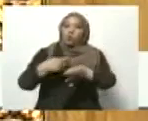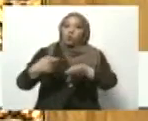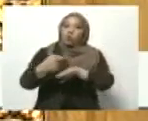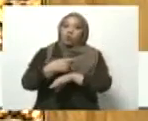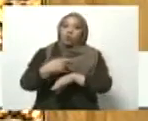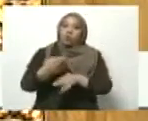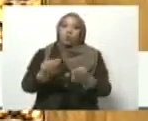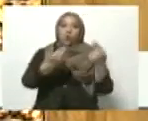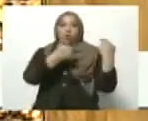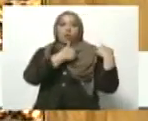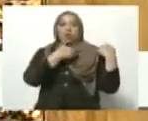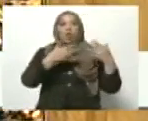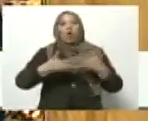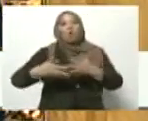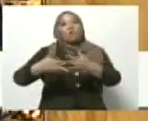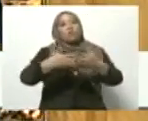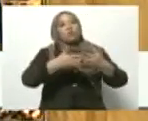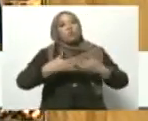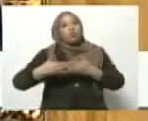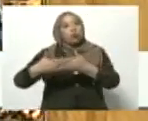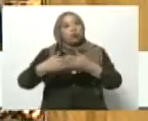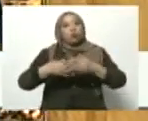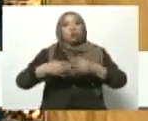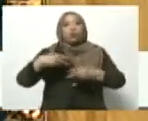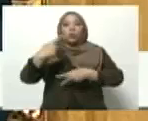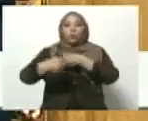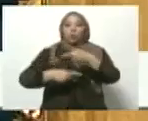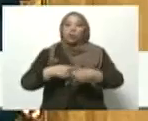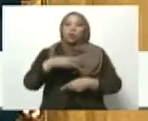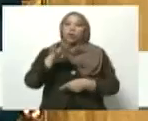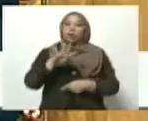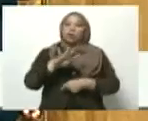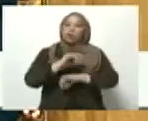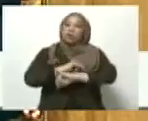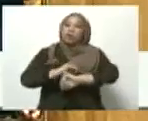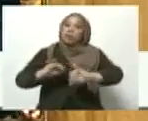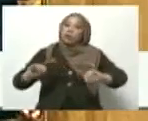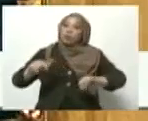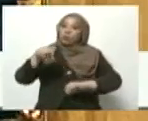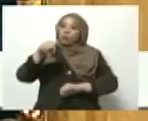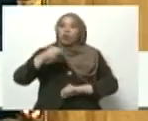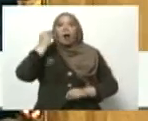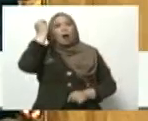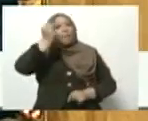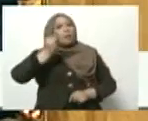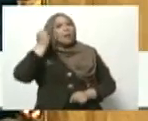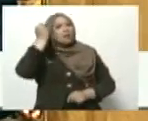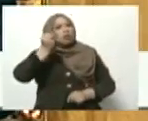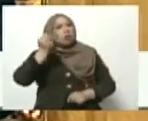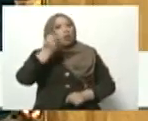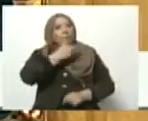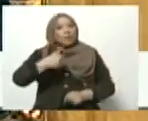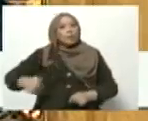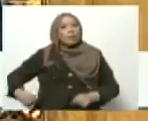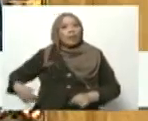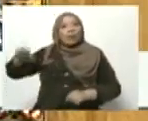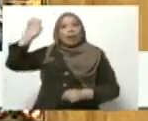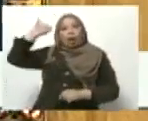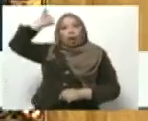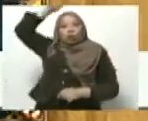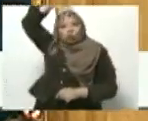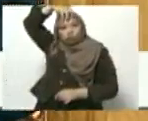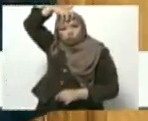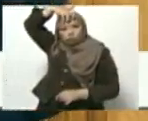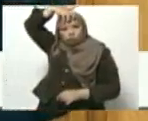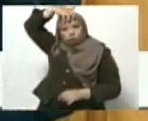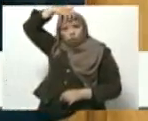alto gobierno de Estados Unidos. Bolton comienza que cuando Trump se dio cuenta de que, o pensó, que era posible derrocar